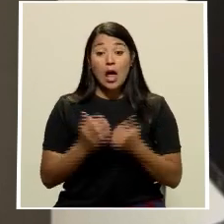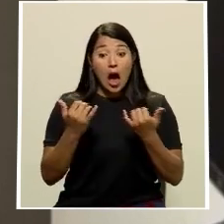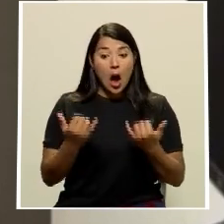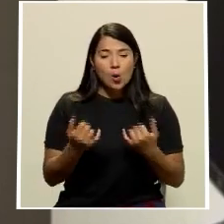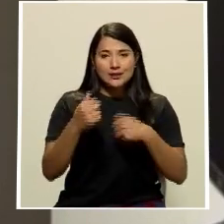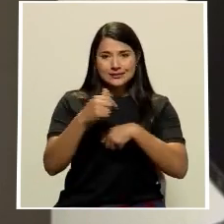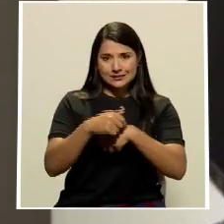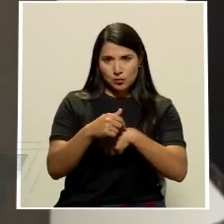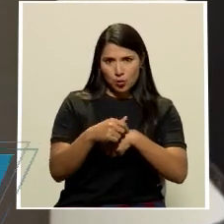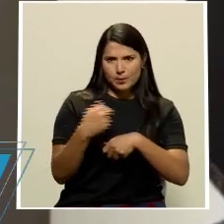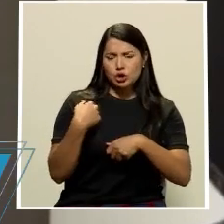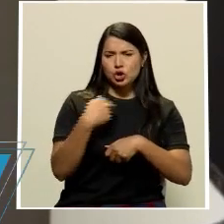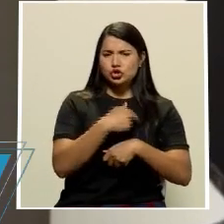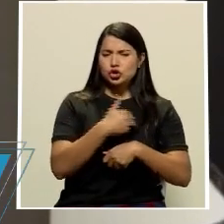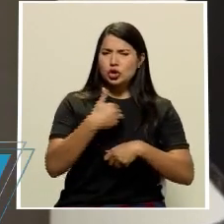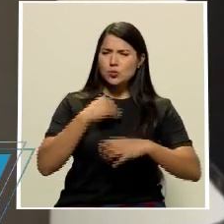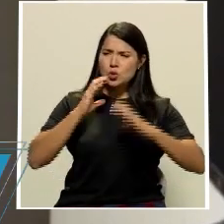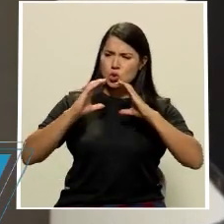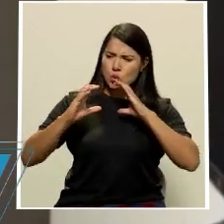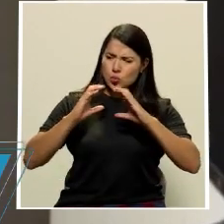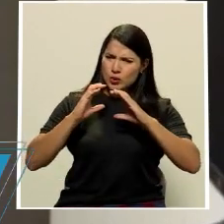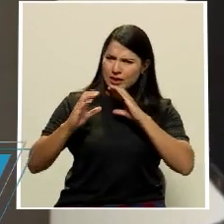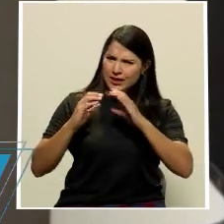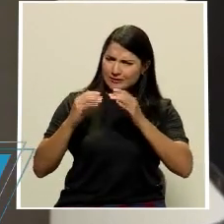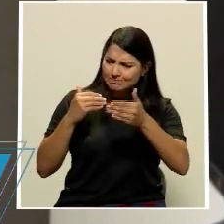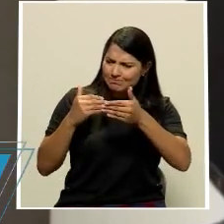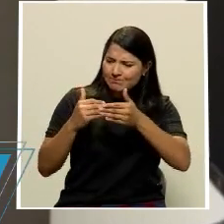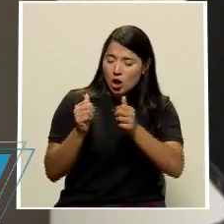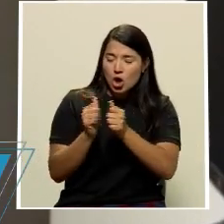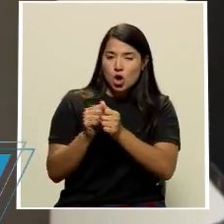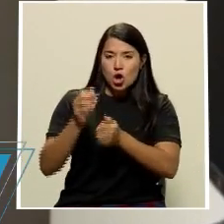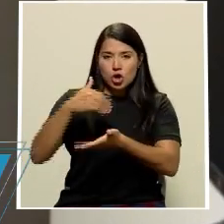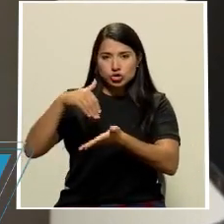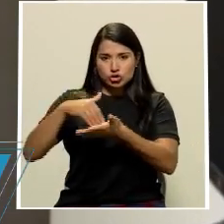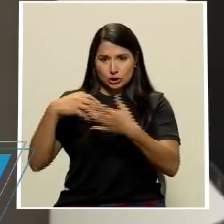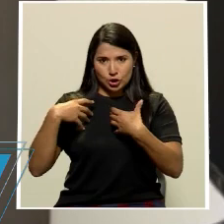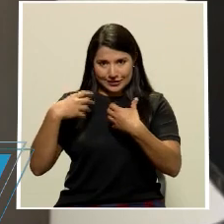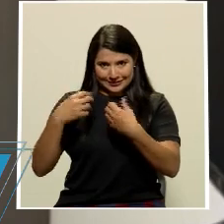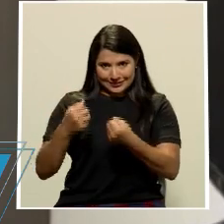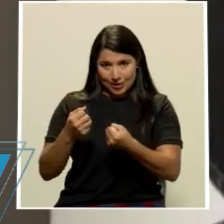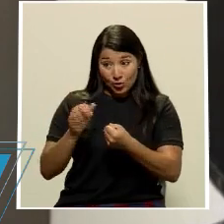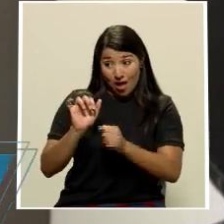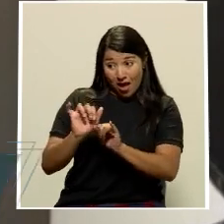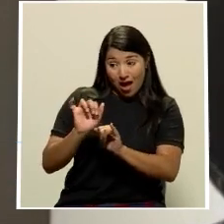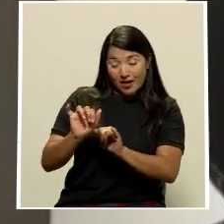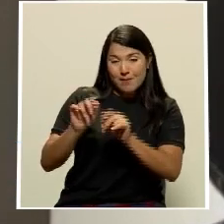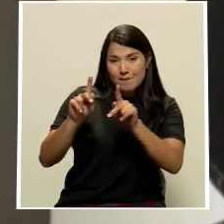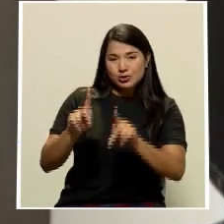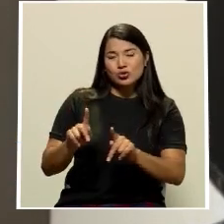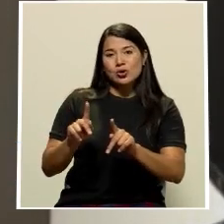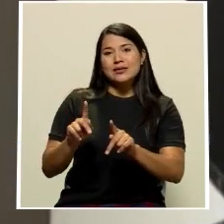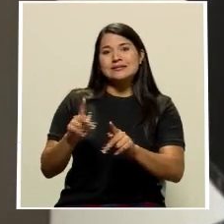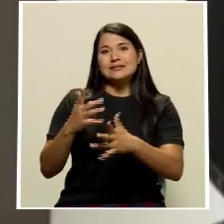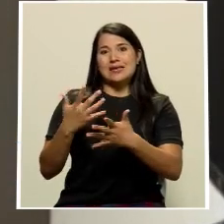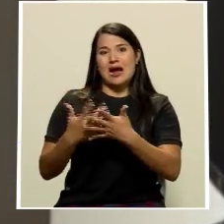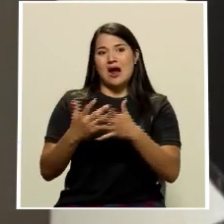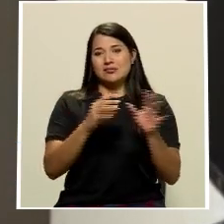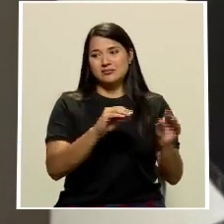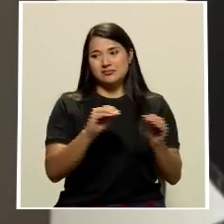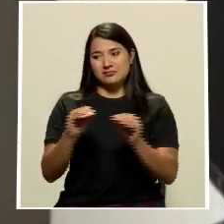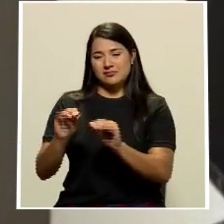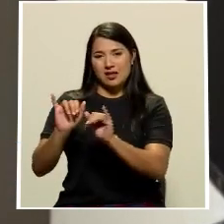manteniendo una comunicación muy cercana con los centros de salud en donde tenemos personas privadas de libertad que se